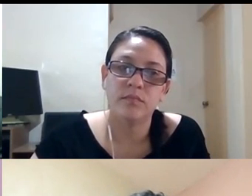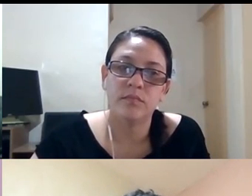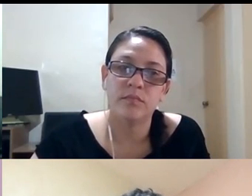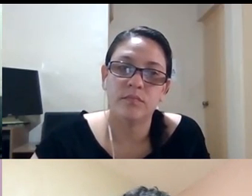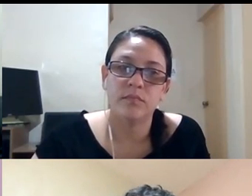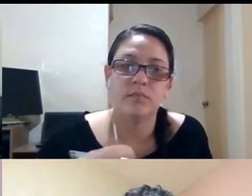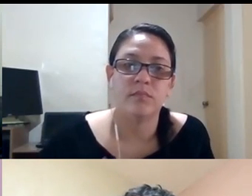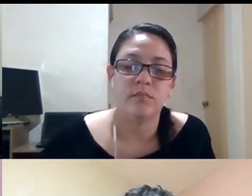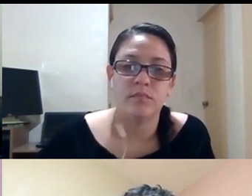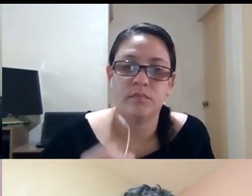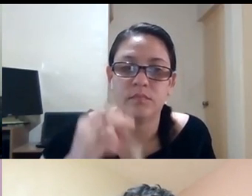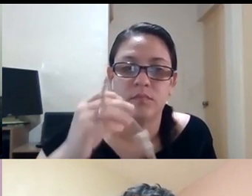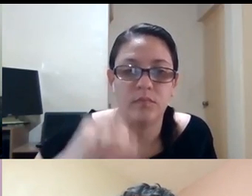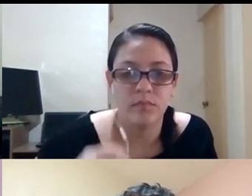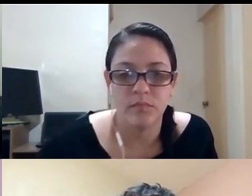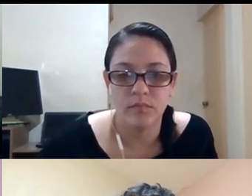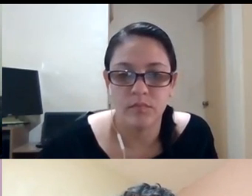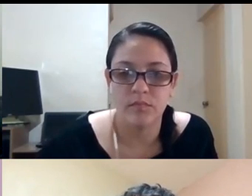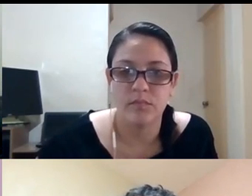Betty, doctor, Gustavo.